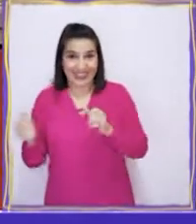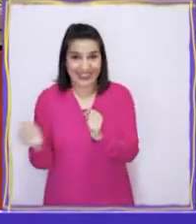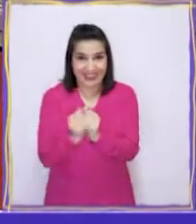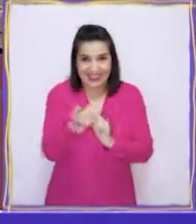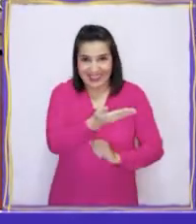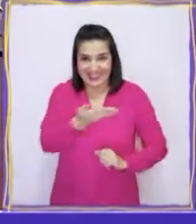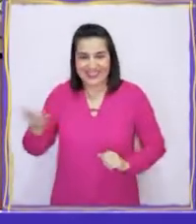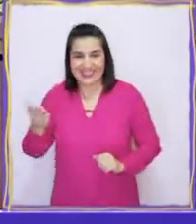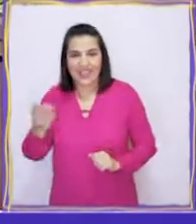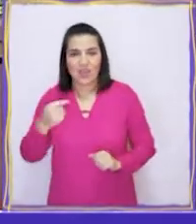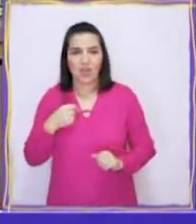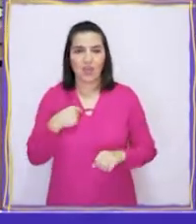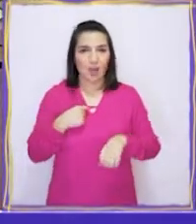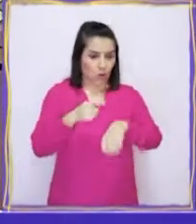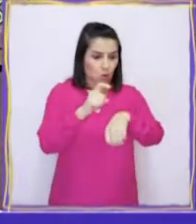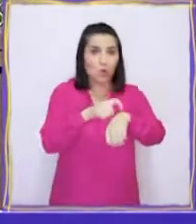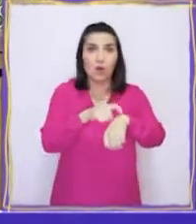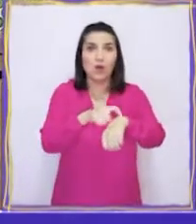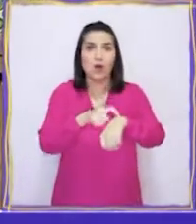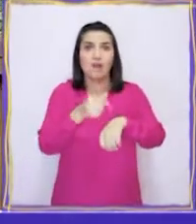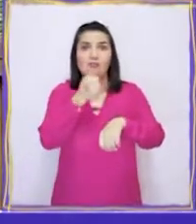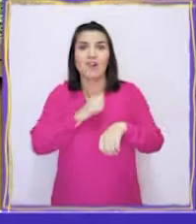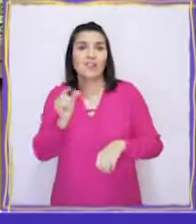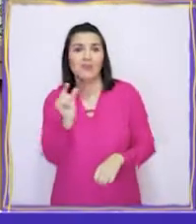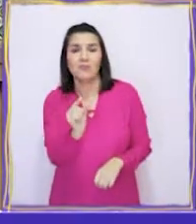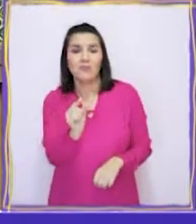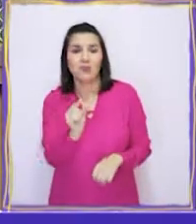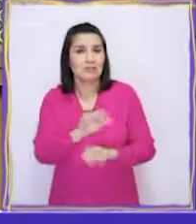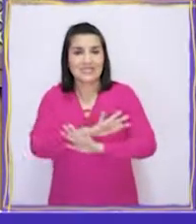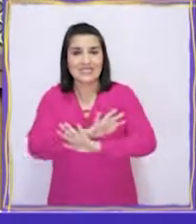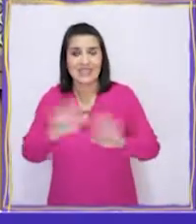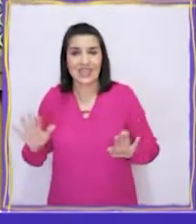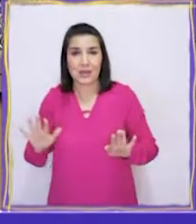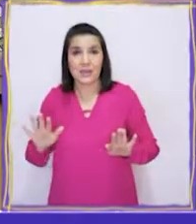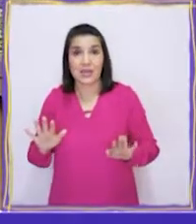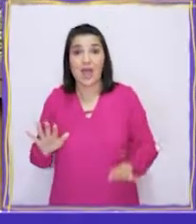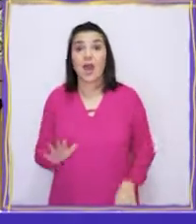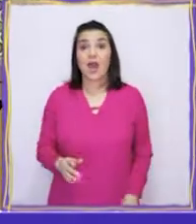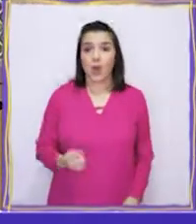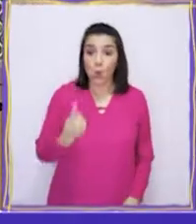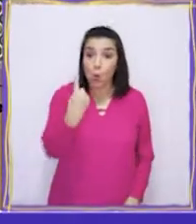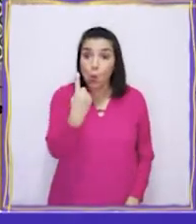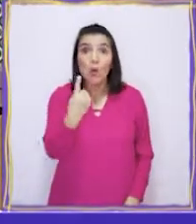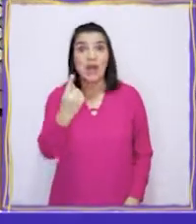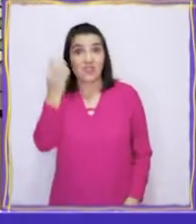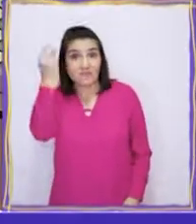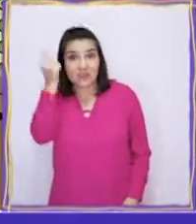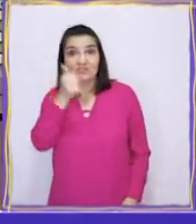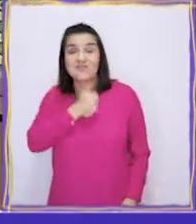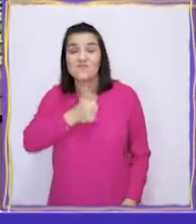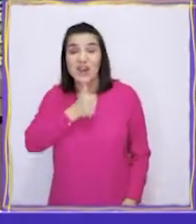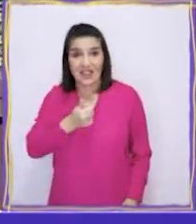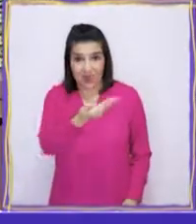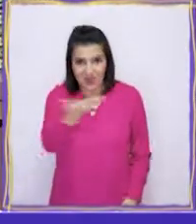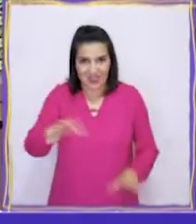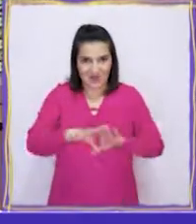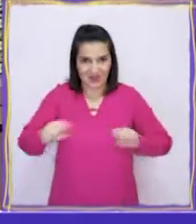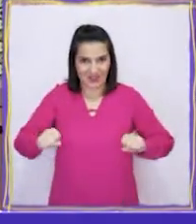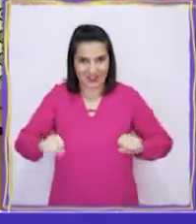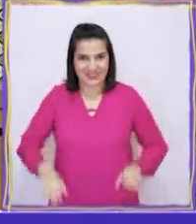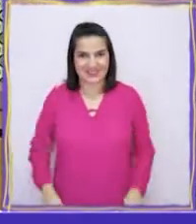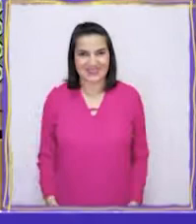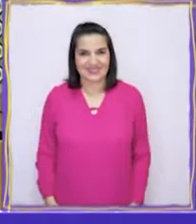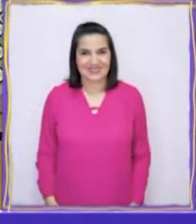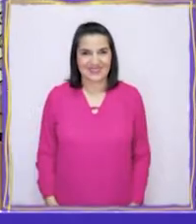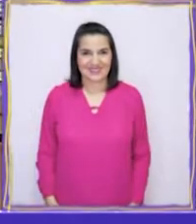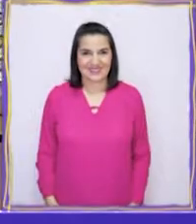este juego con ustedes que no me di cuenta que estamos llegando al fin. Me queda solo una adivinanza. ¿Ustedes están